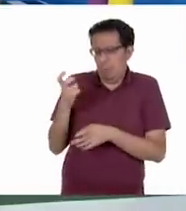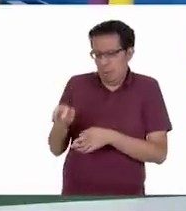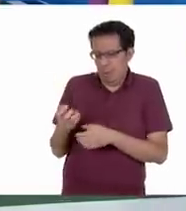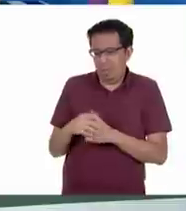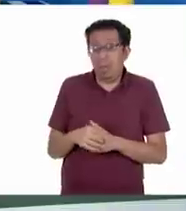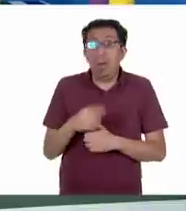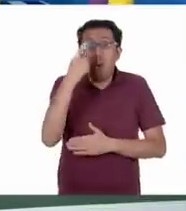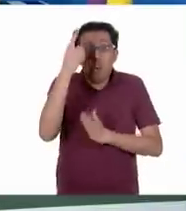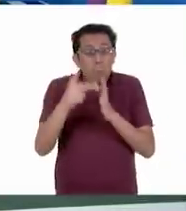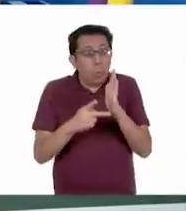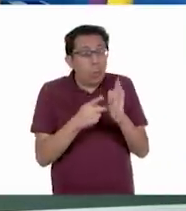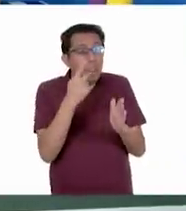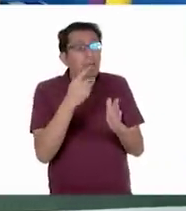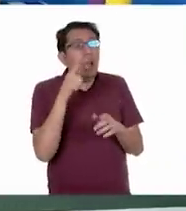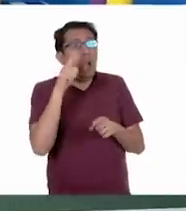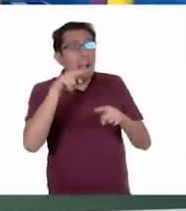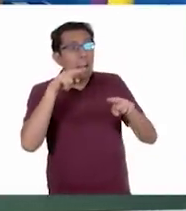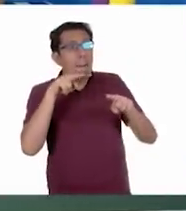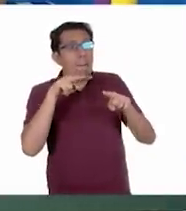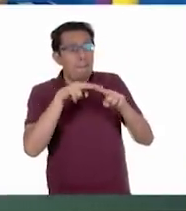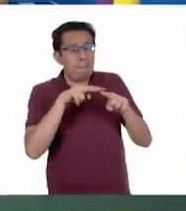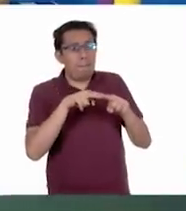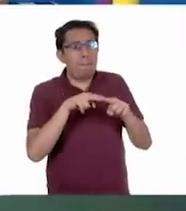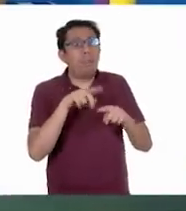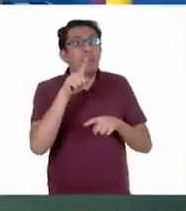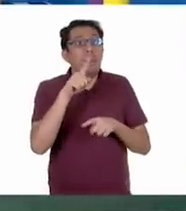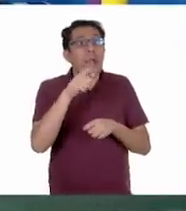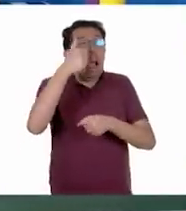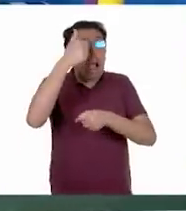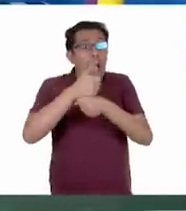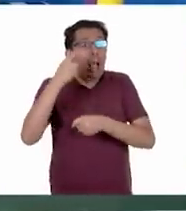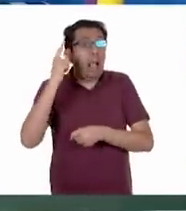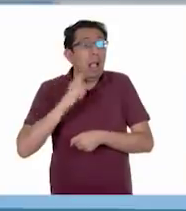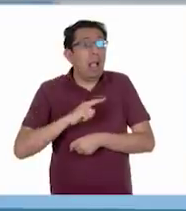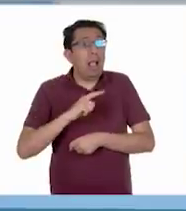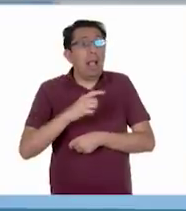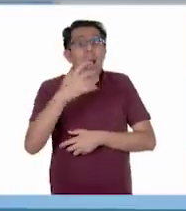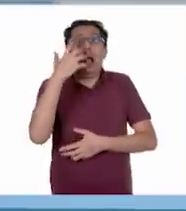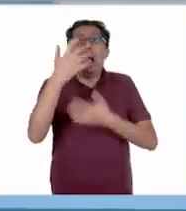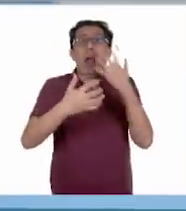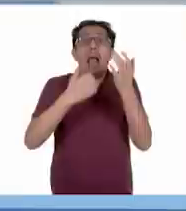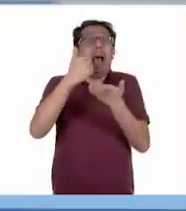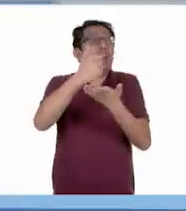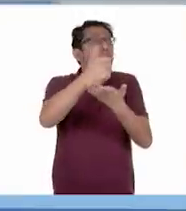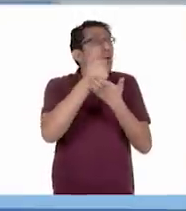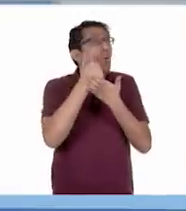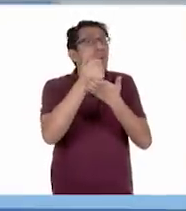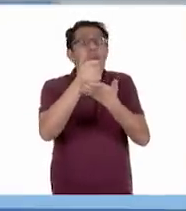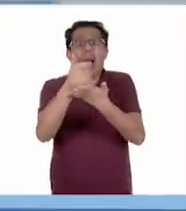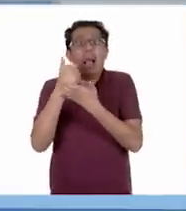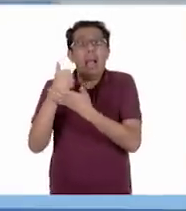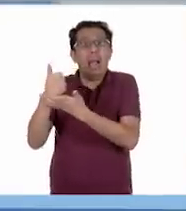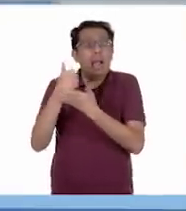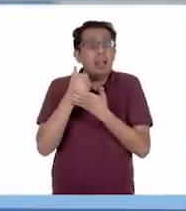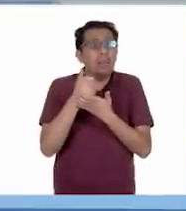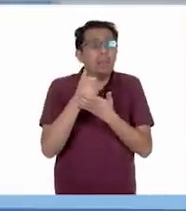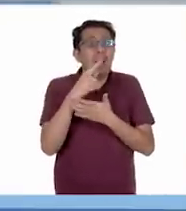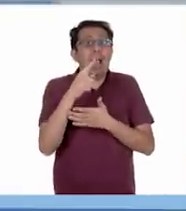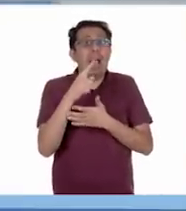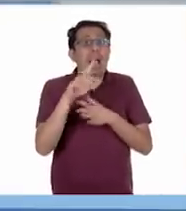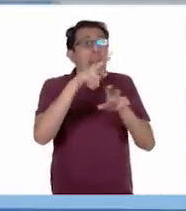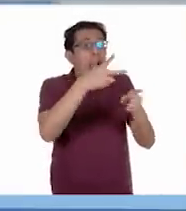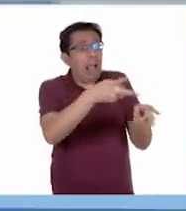una vez, en un parque, una abuelita comenzó a gritar, ¡auxilio! ¡auxilio! ¡auxilio! Y se llevan